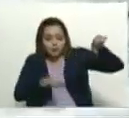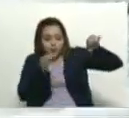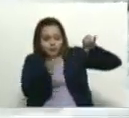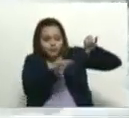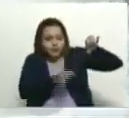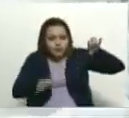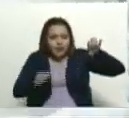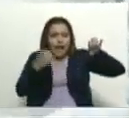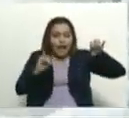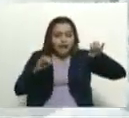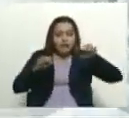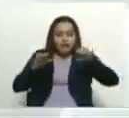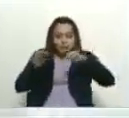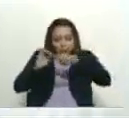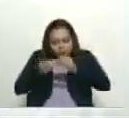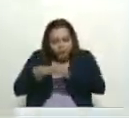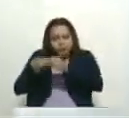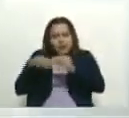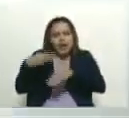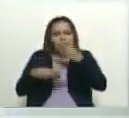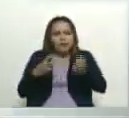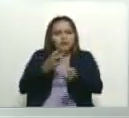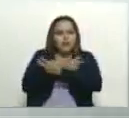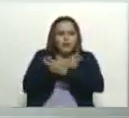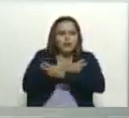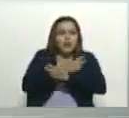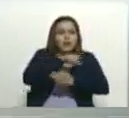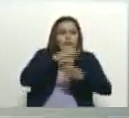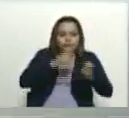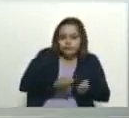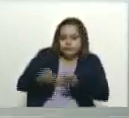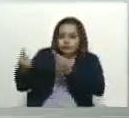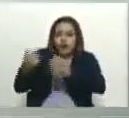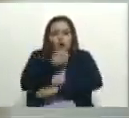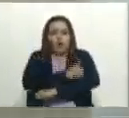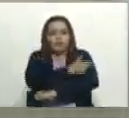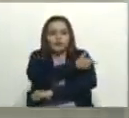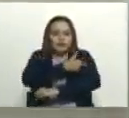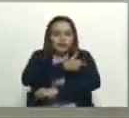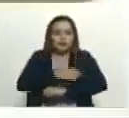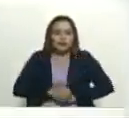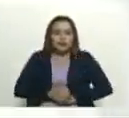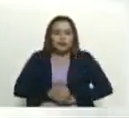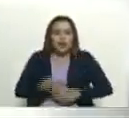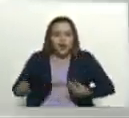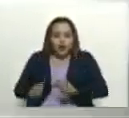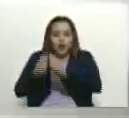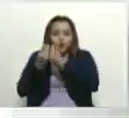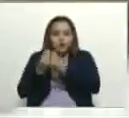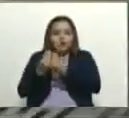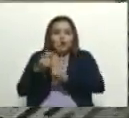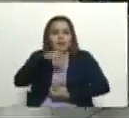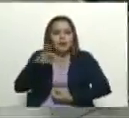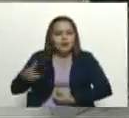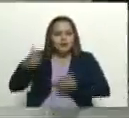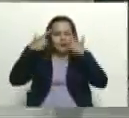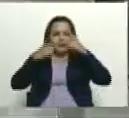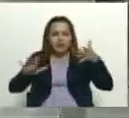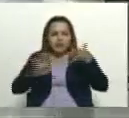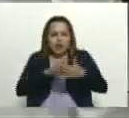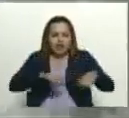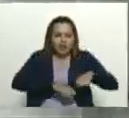que hagan células de hueso, las llevamos al hospital y junto con los traumatólogos, al